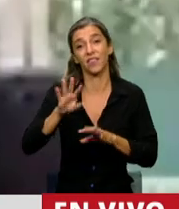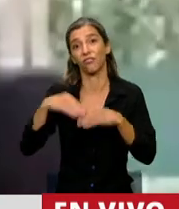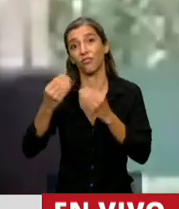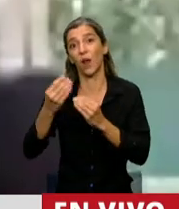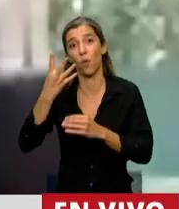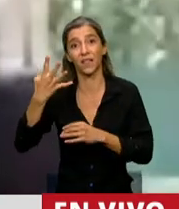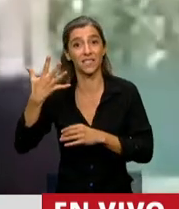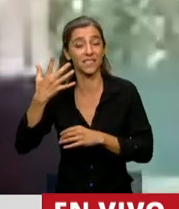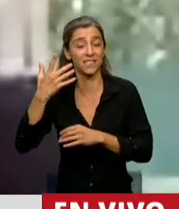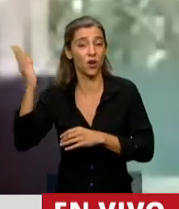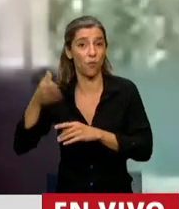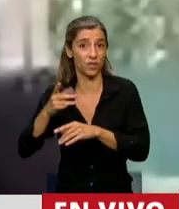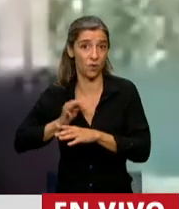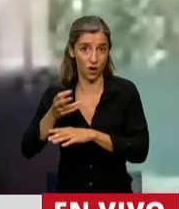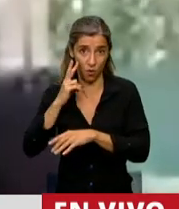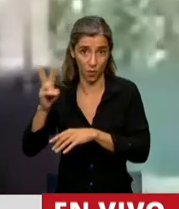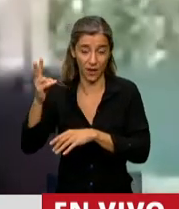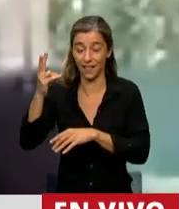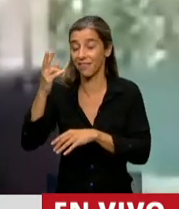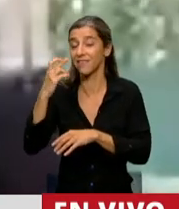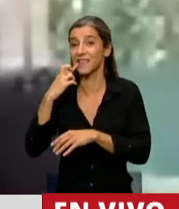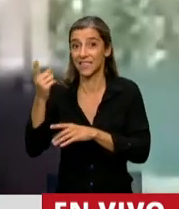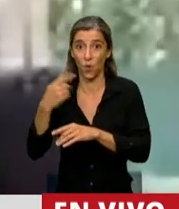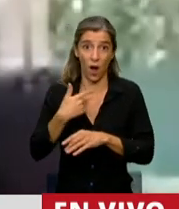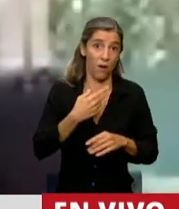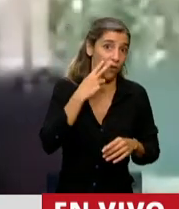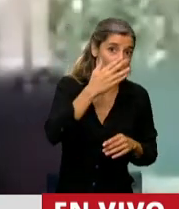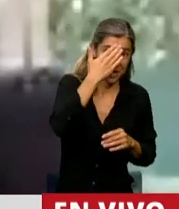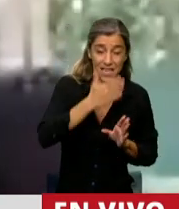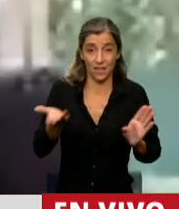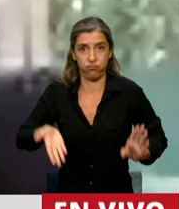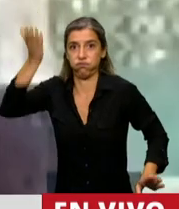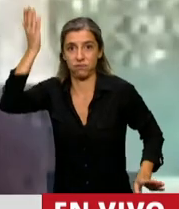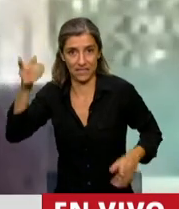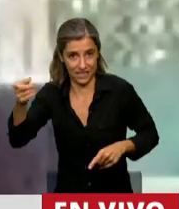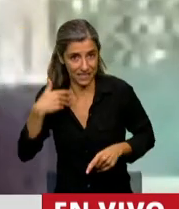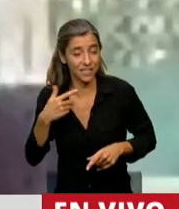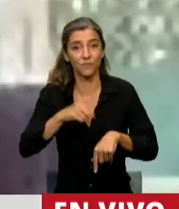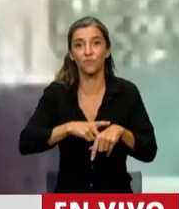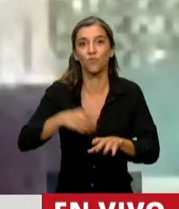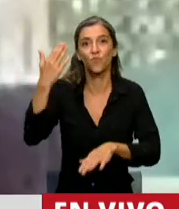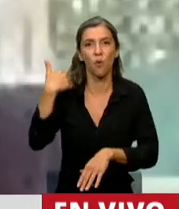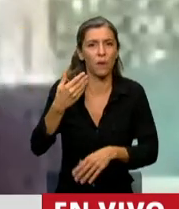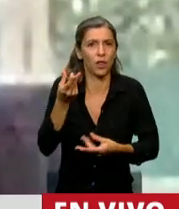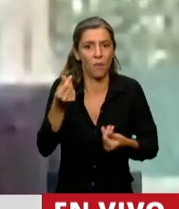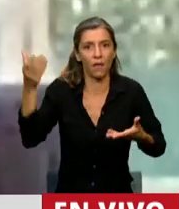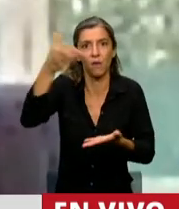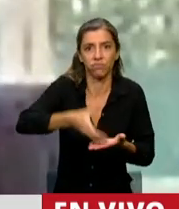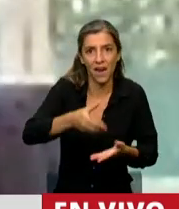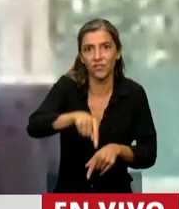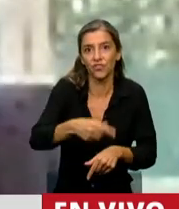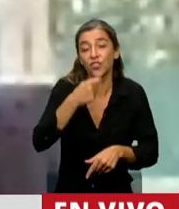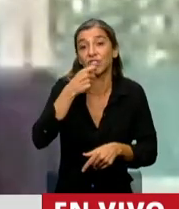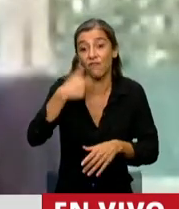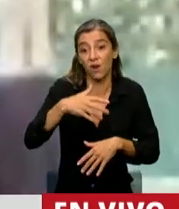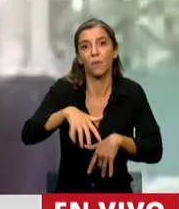2019, una deuda que hubiera permitido poner a punto la infraestructura para el desarrollo y para el fomento de las exportaciones y las inversiones que nuestro